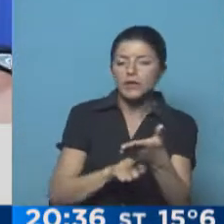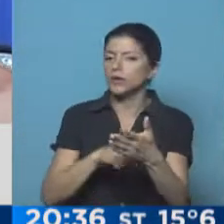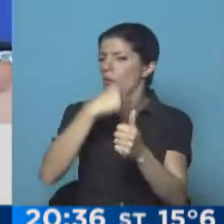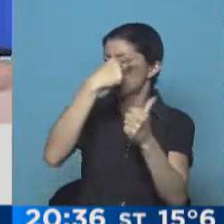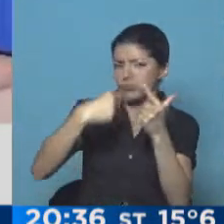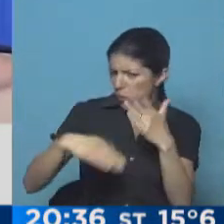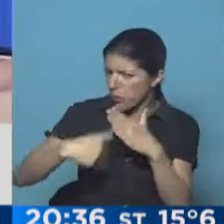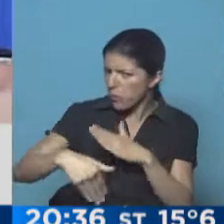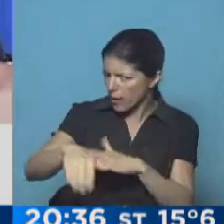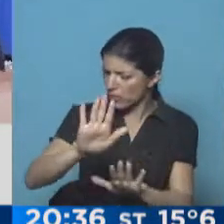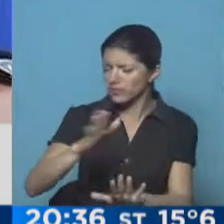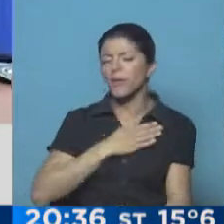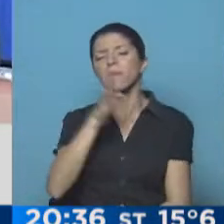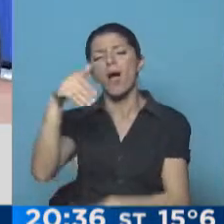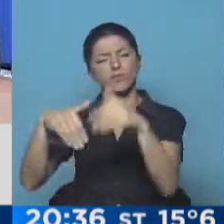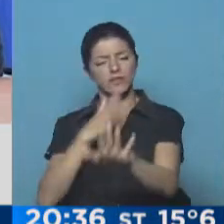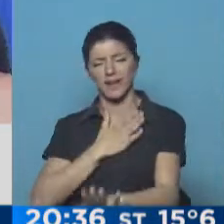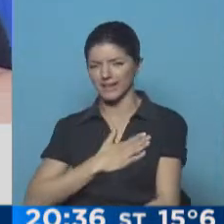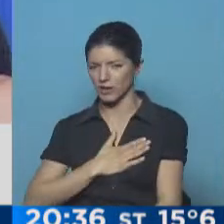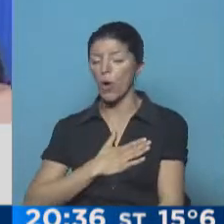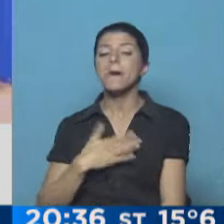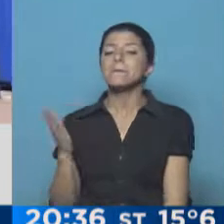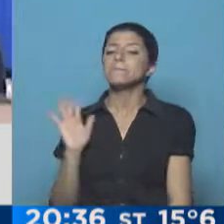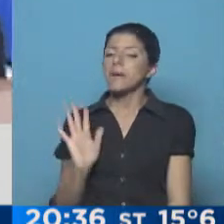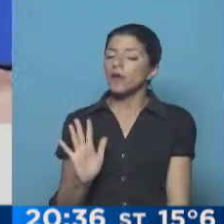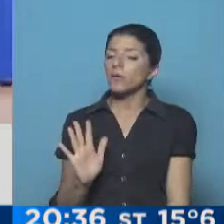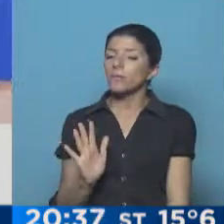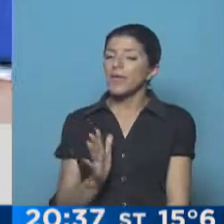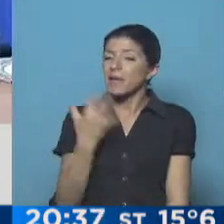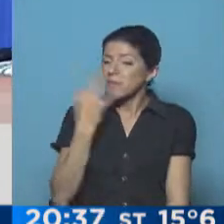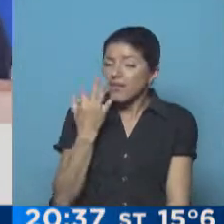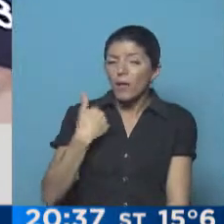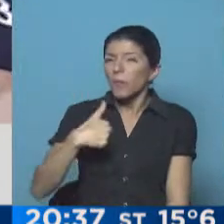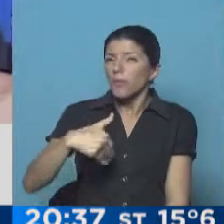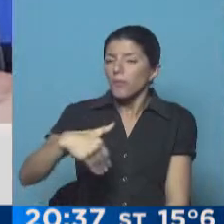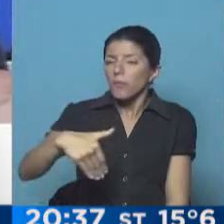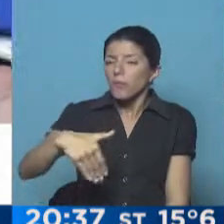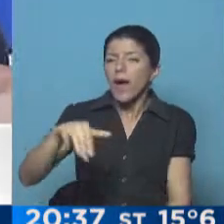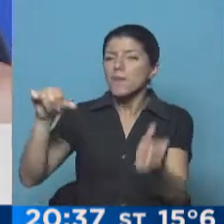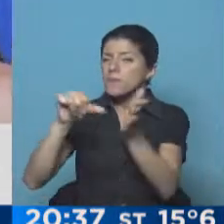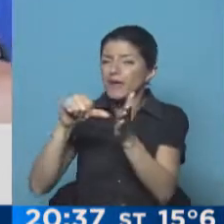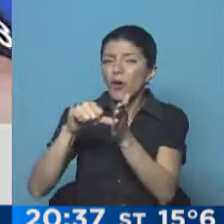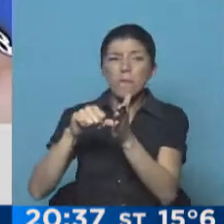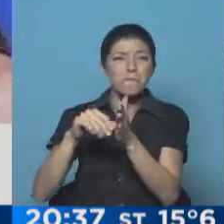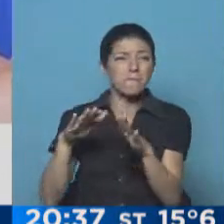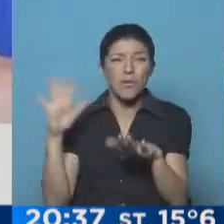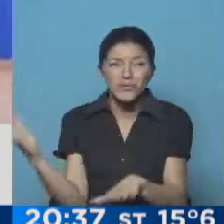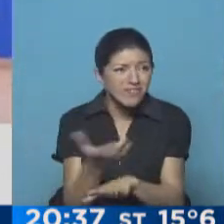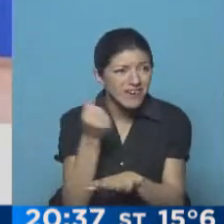pero tenemos por delante realmente un país con inmensas posibilidades ahora